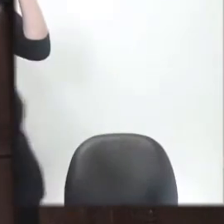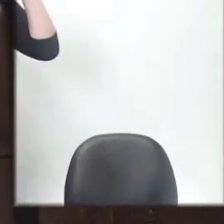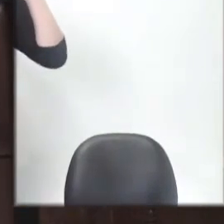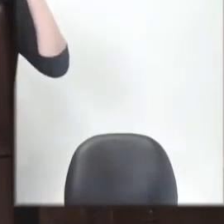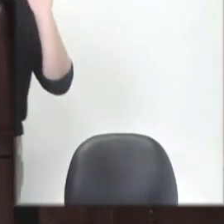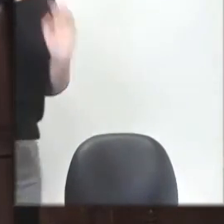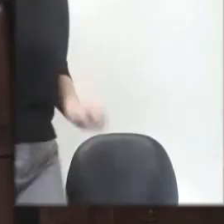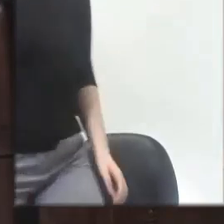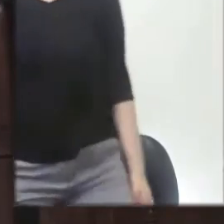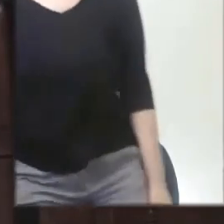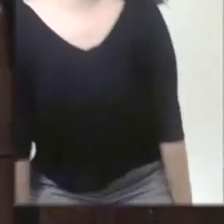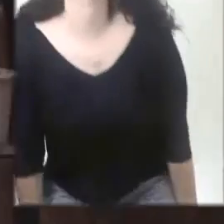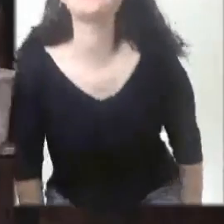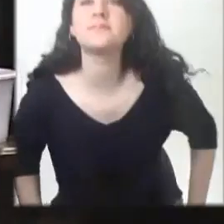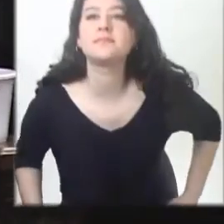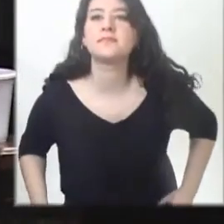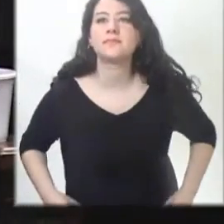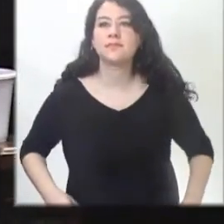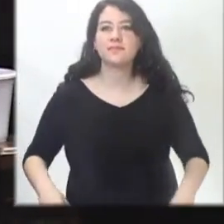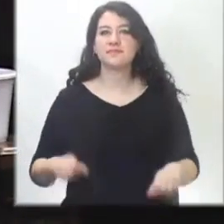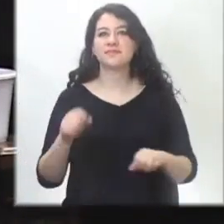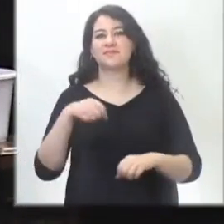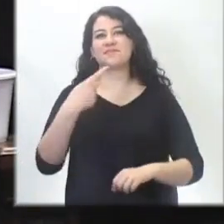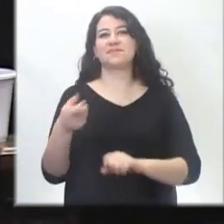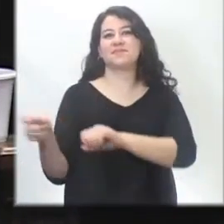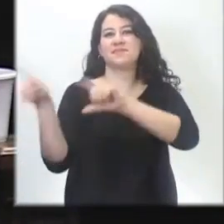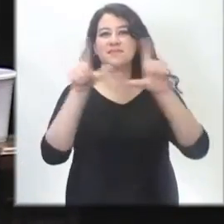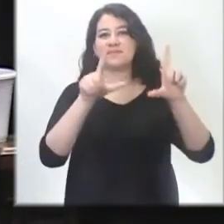Voy a ir a la siguiente imagen.